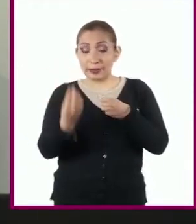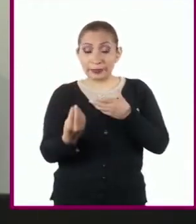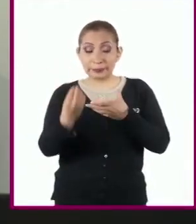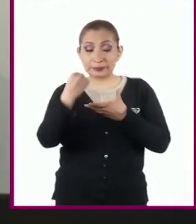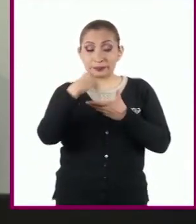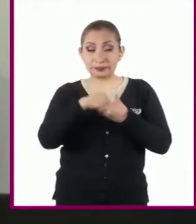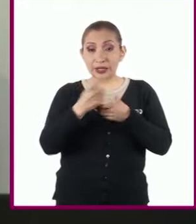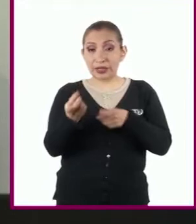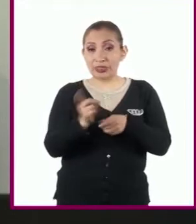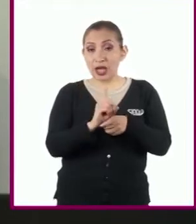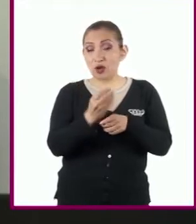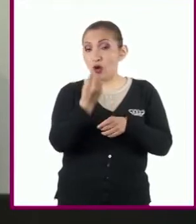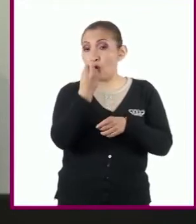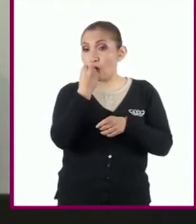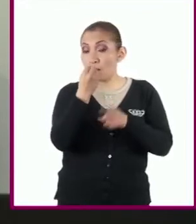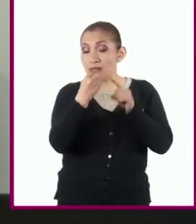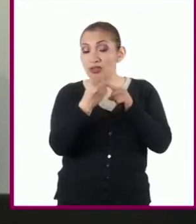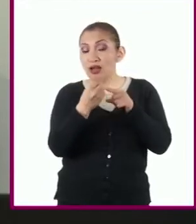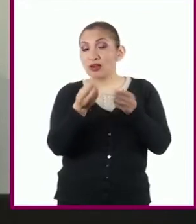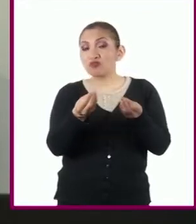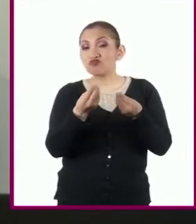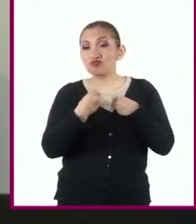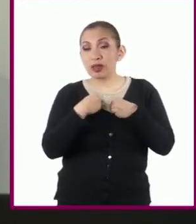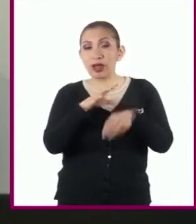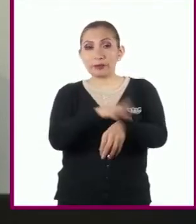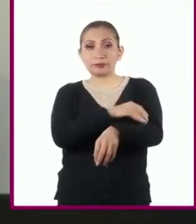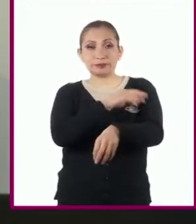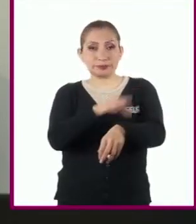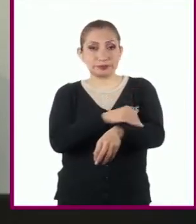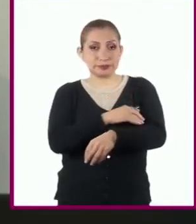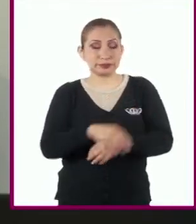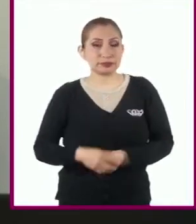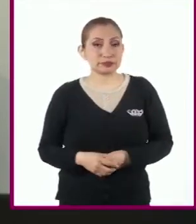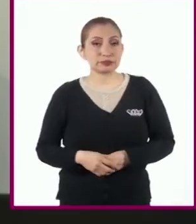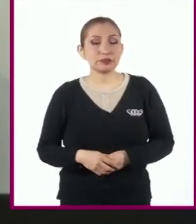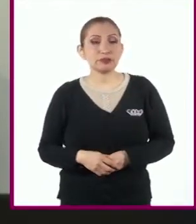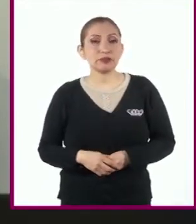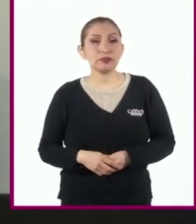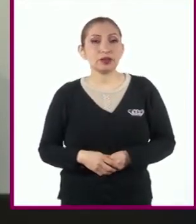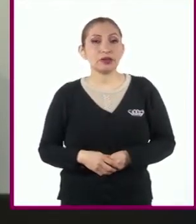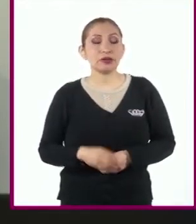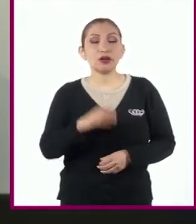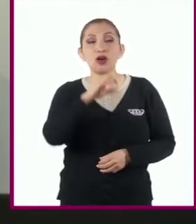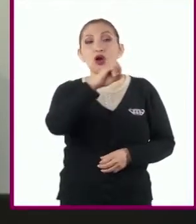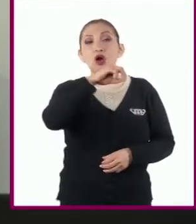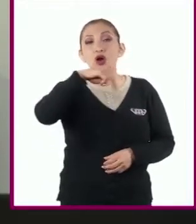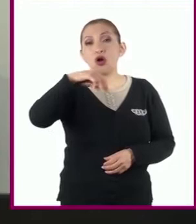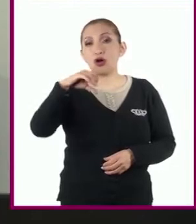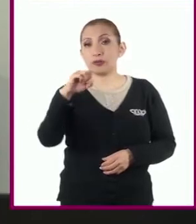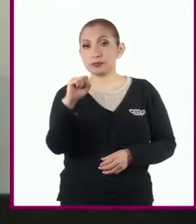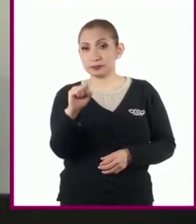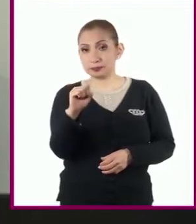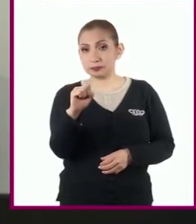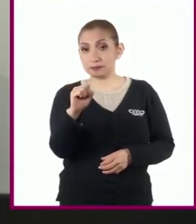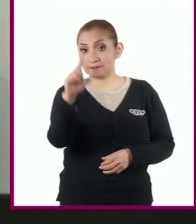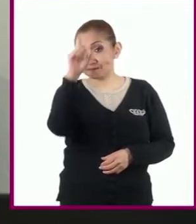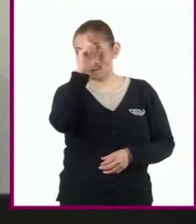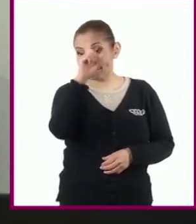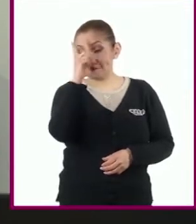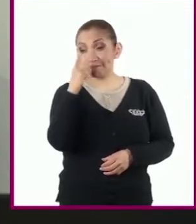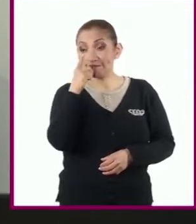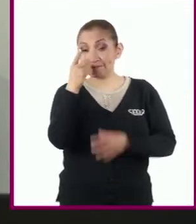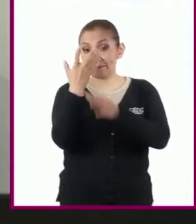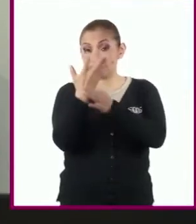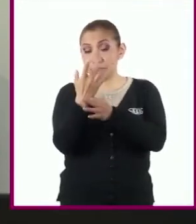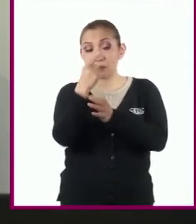incorporar cada día alimentos que nos aporten energía. La Organización Mundial de la Salud recomienda